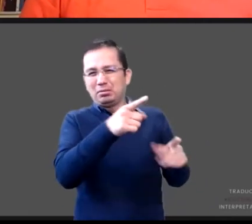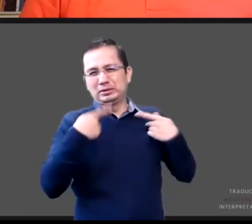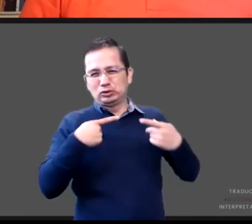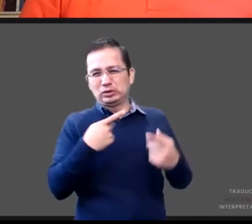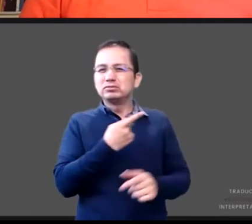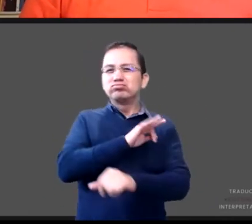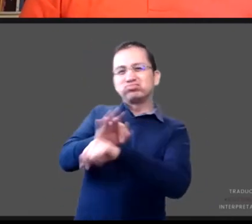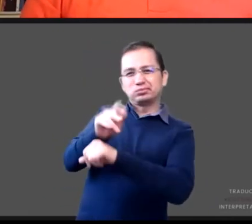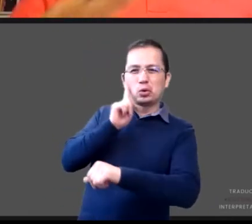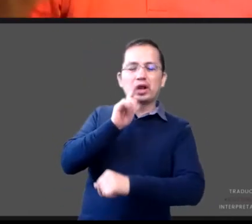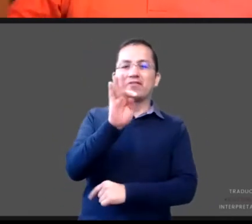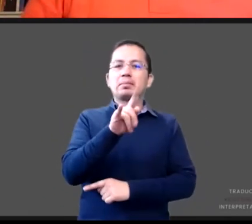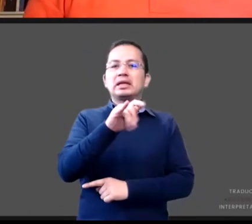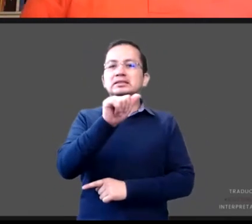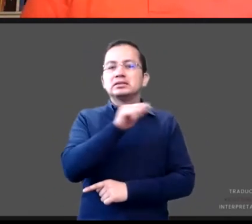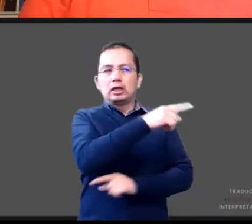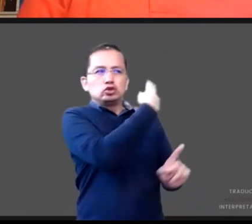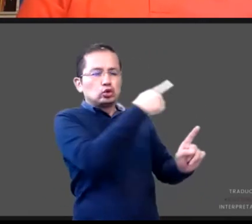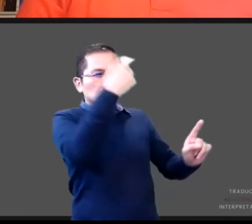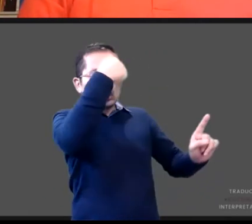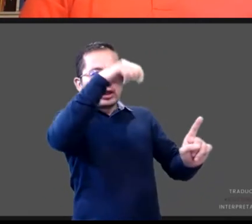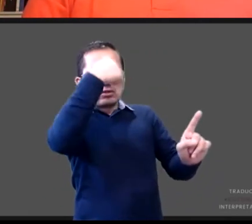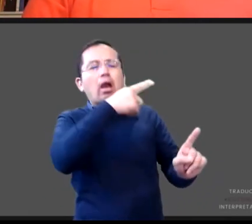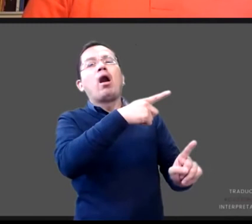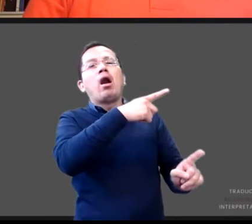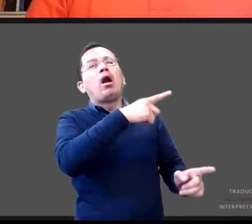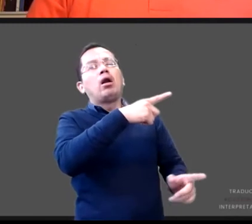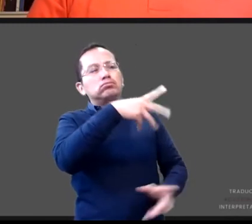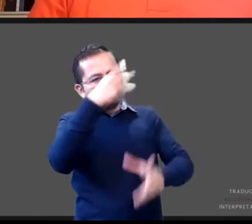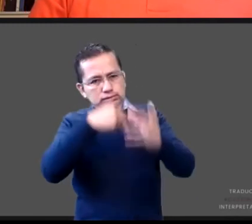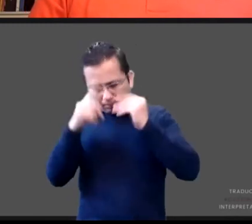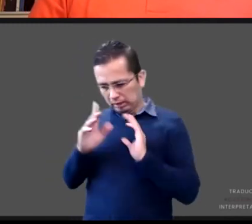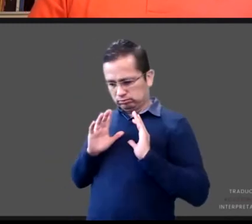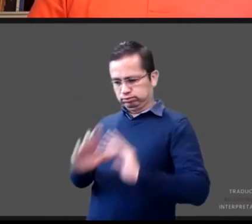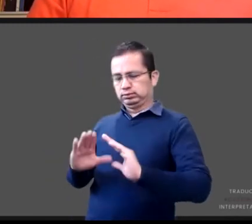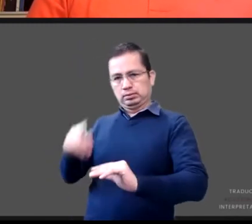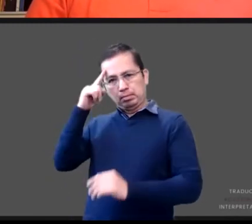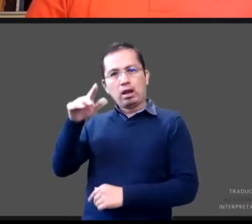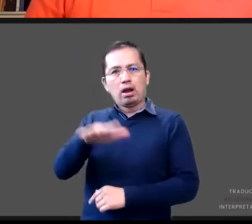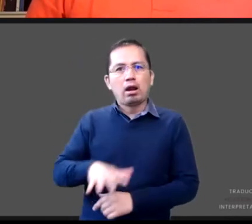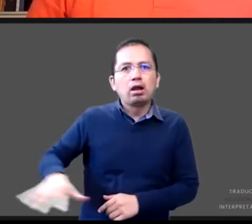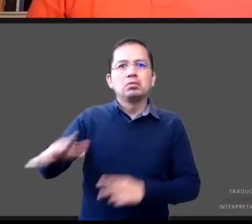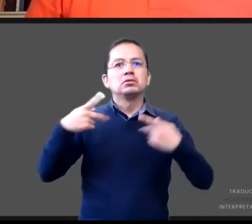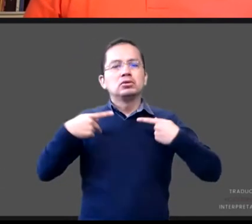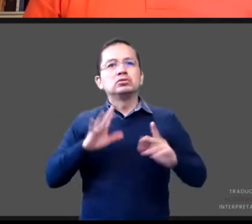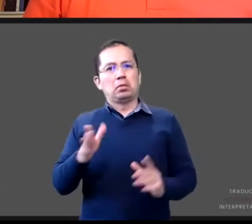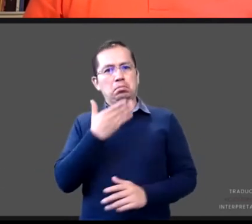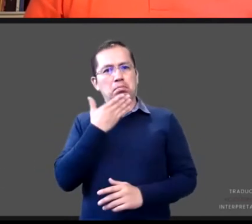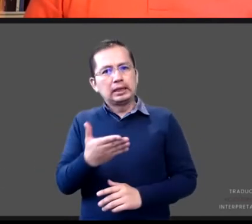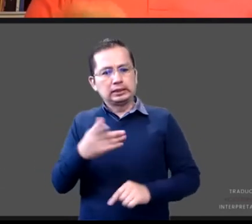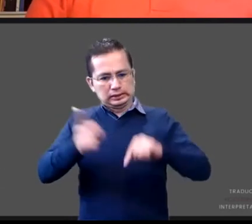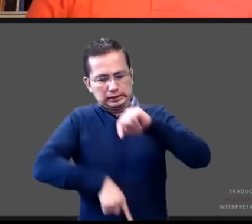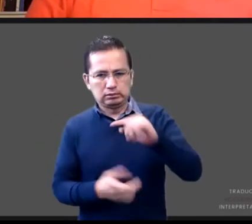lo que es una especie de contexto de autorización para ejercer violencia, ¿no? Que se ve en las